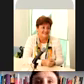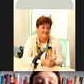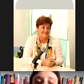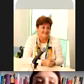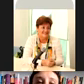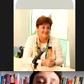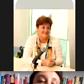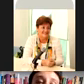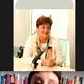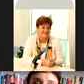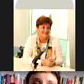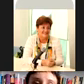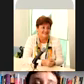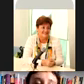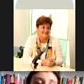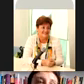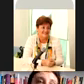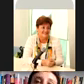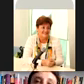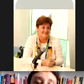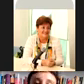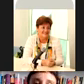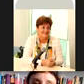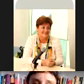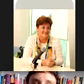persona con discapacidad psicosocial,